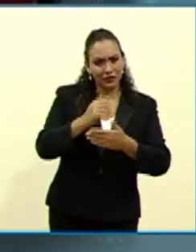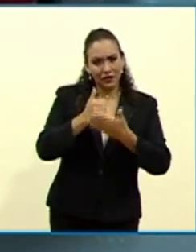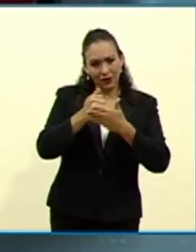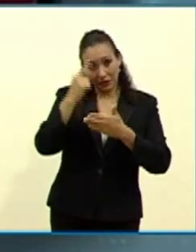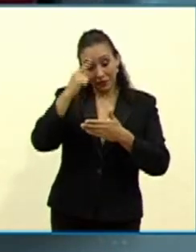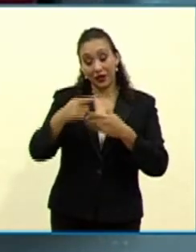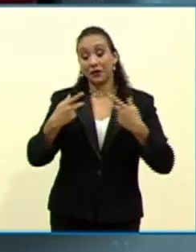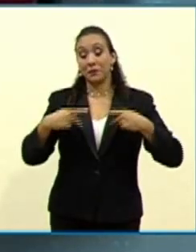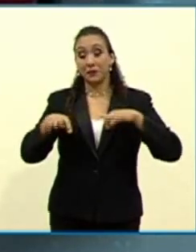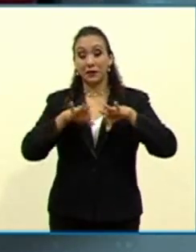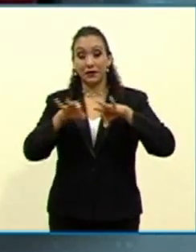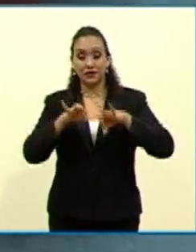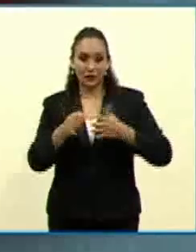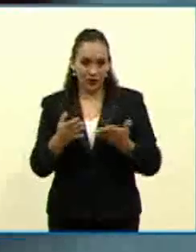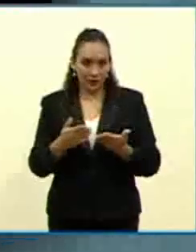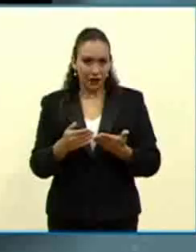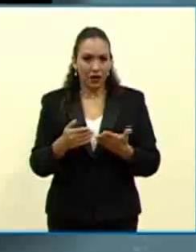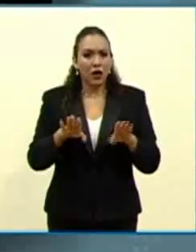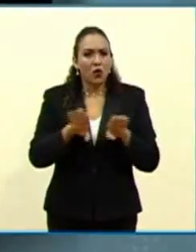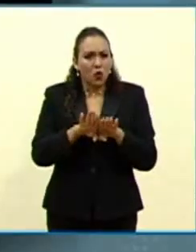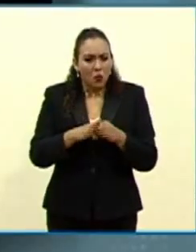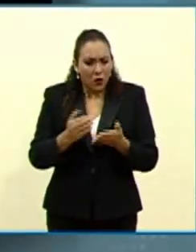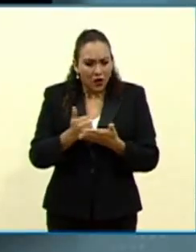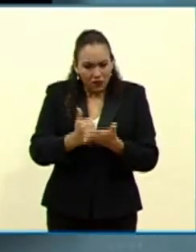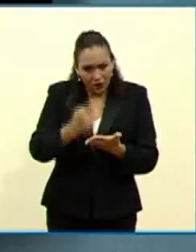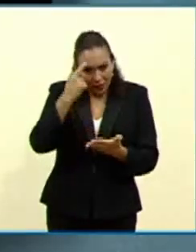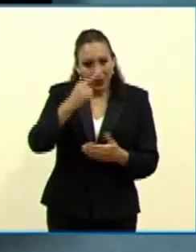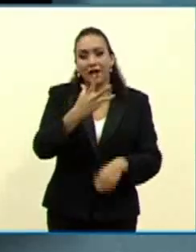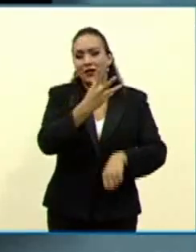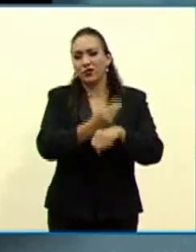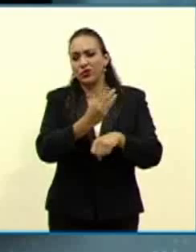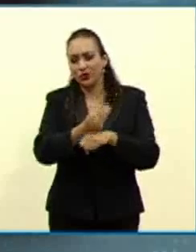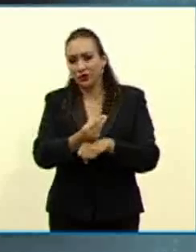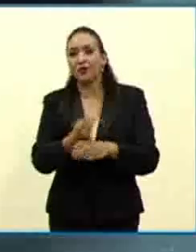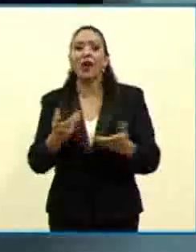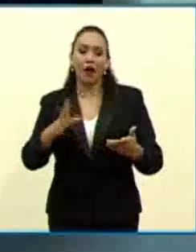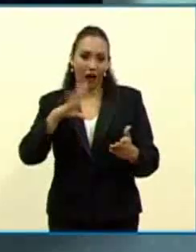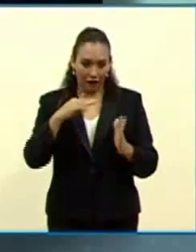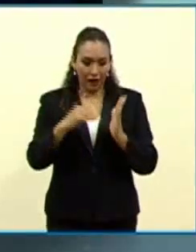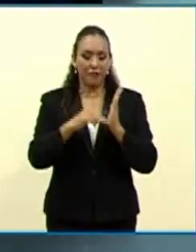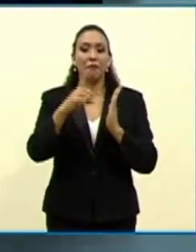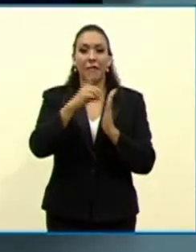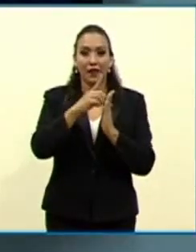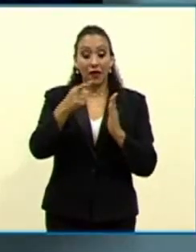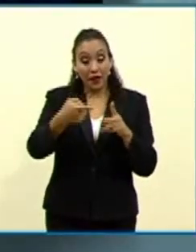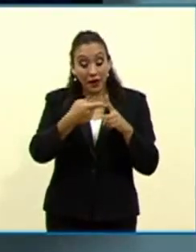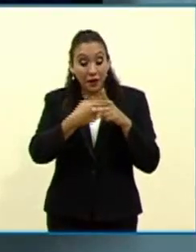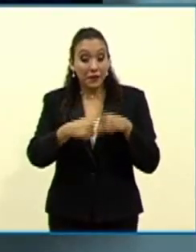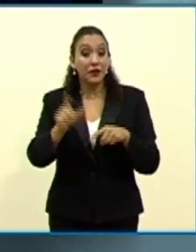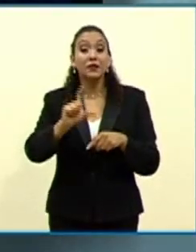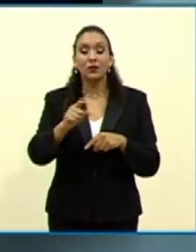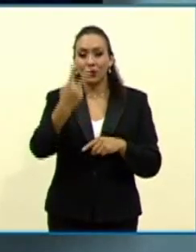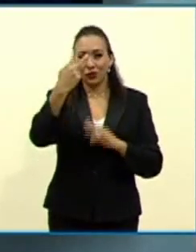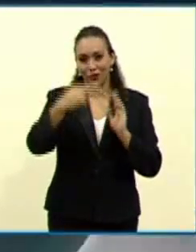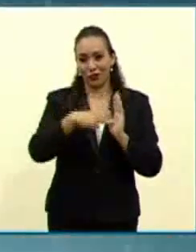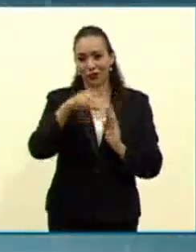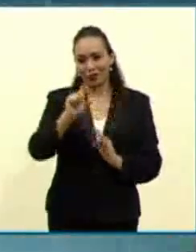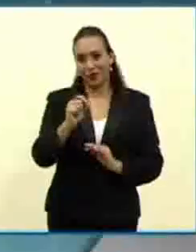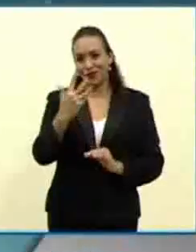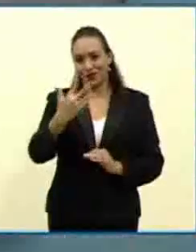servicio jurisdiccional a través de los métodos alternativos de solución de controversias y que iniciará funciones en